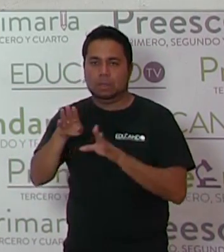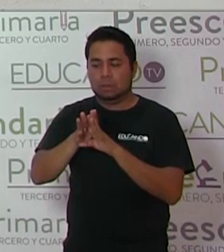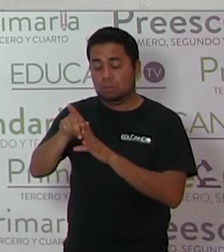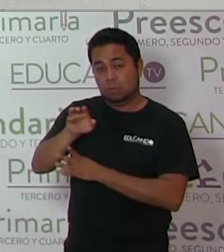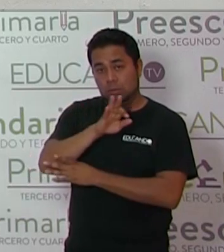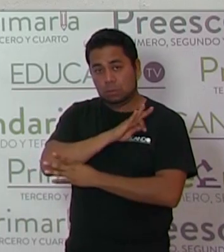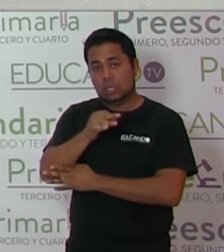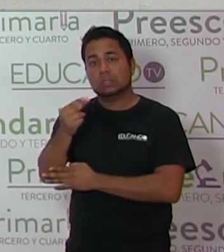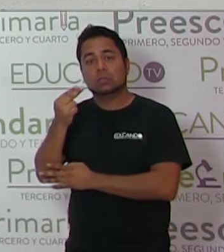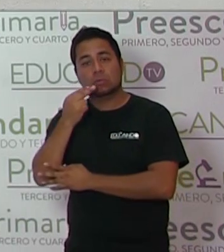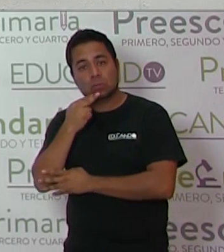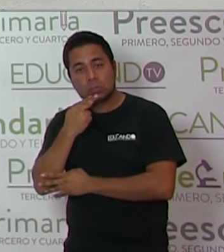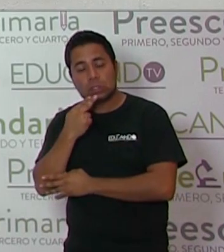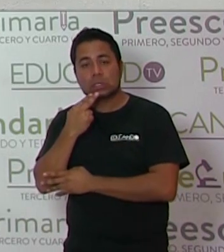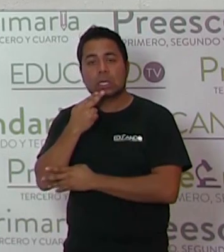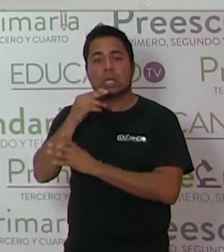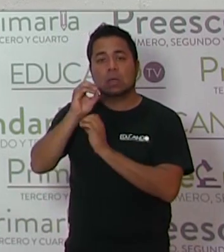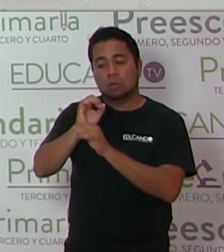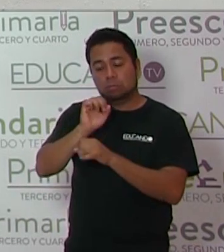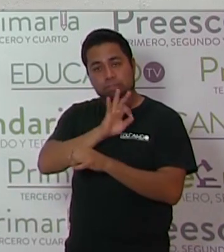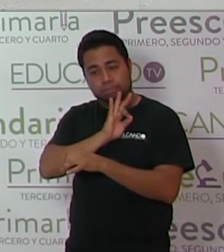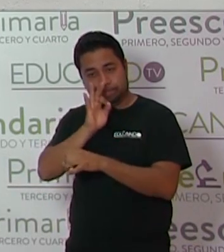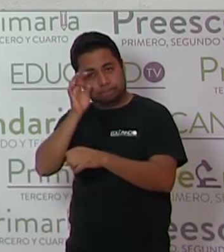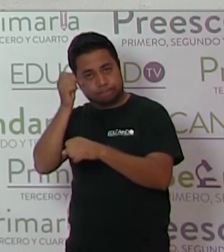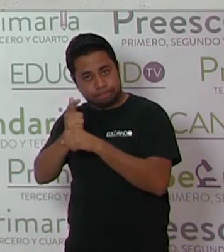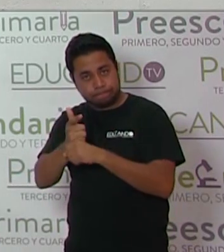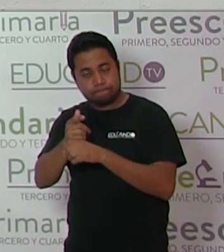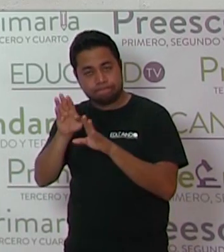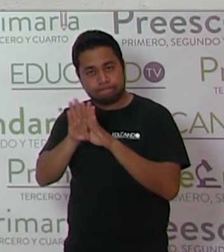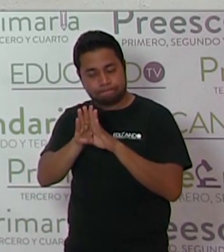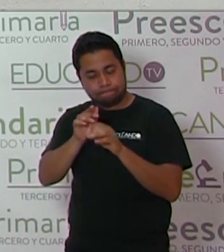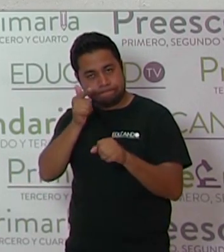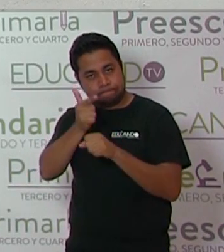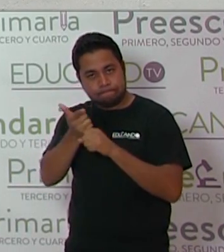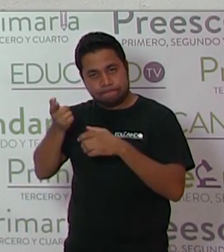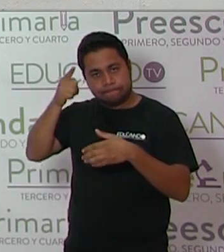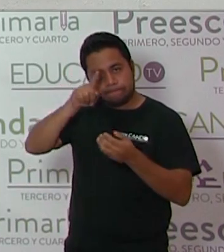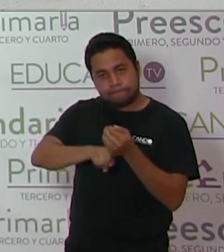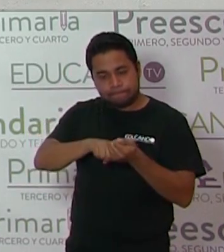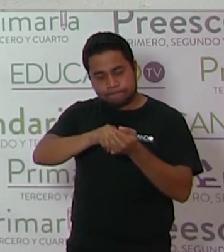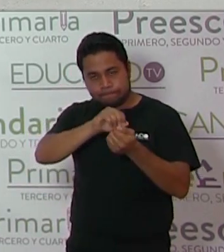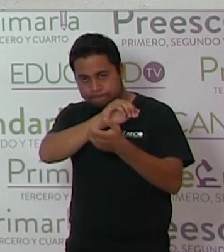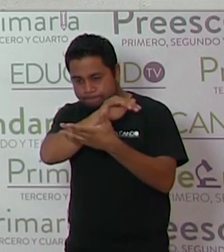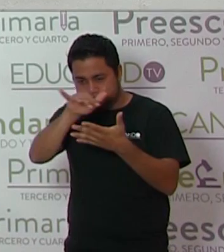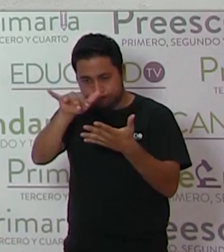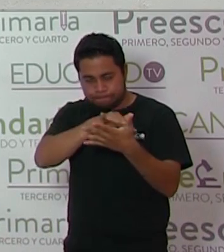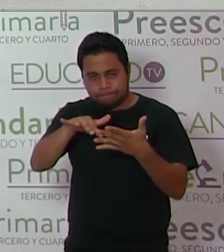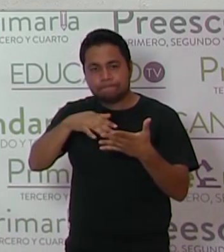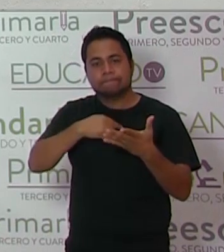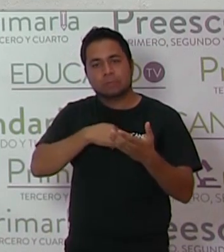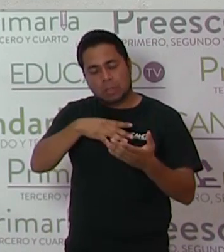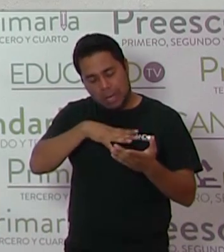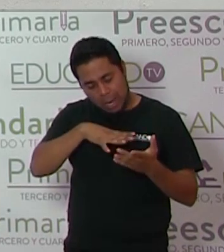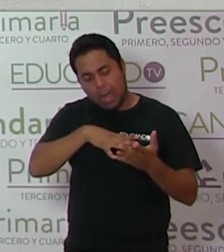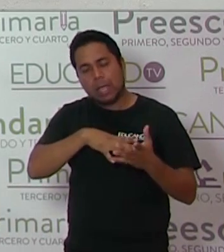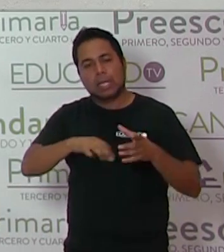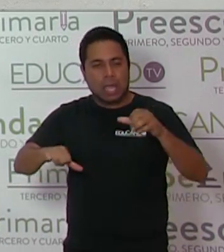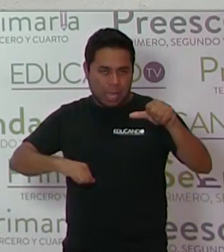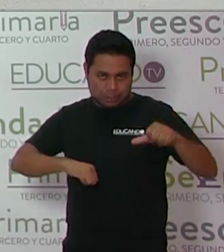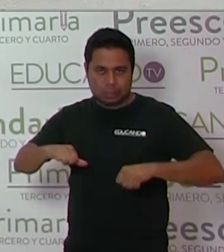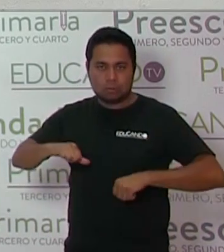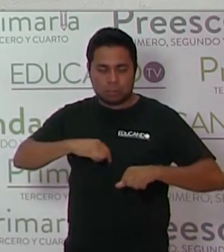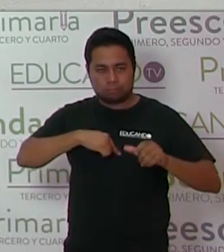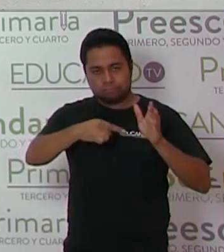manera que ustedes puedan utilizarlo o puedan identificarlo más bien dentro de los textos. Les traje un